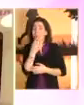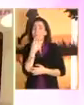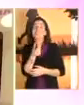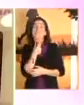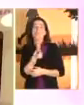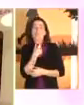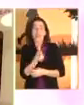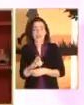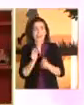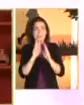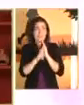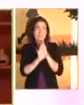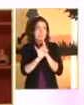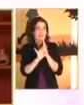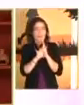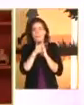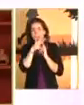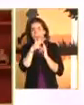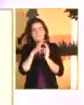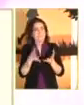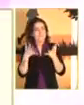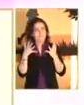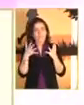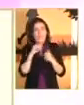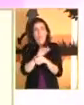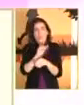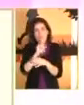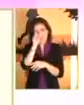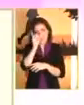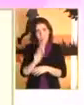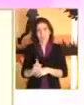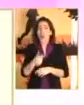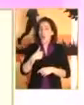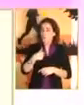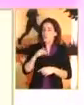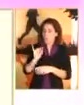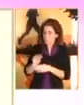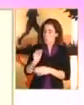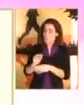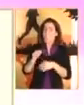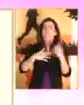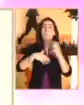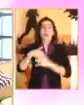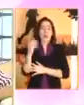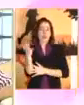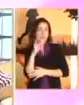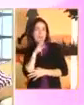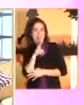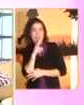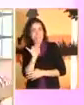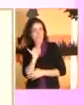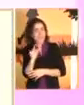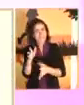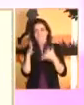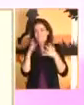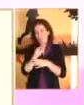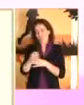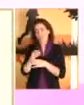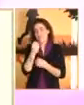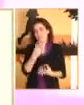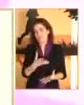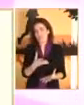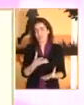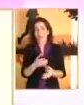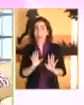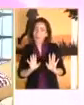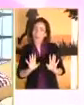es que no las sé cuidar. Yo sí, y a mí se me dan bien. ¿Sí? Tengo mano verde. Tiene mano verde, me gusta esa frase. Eres afortunada.